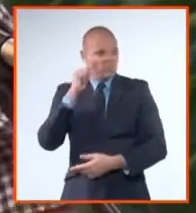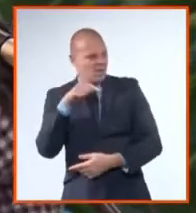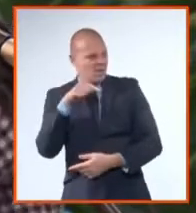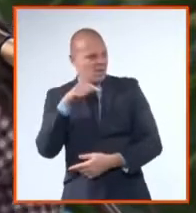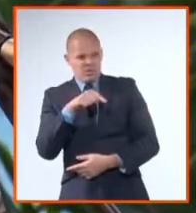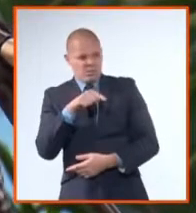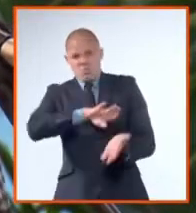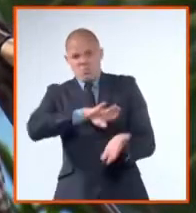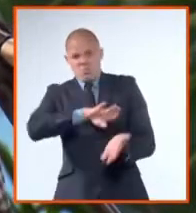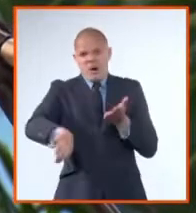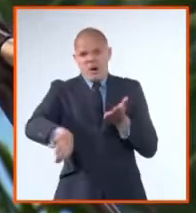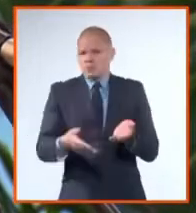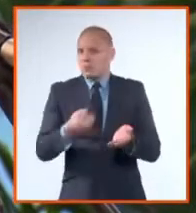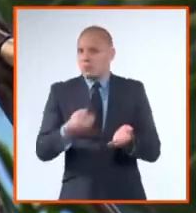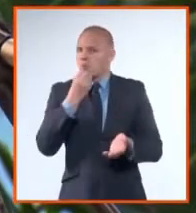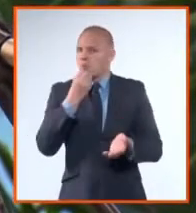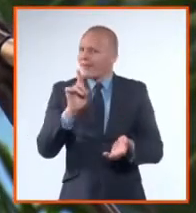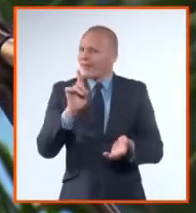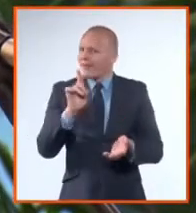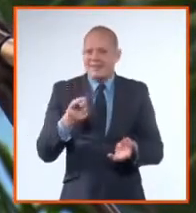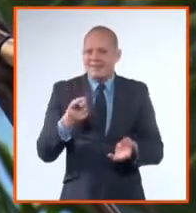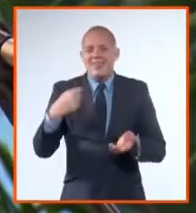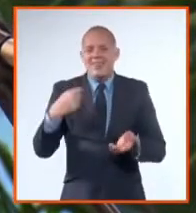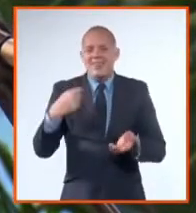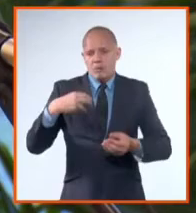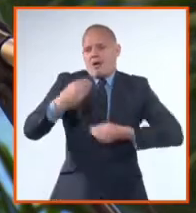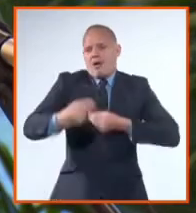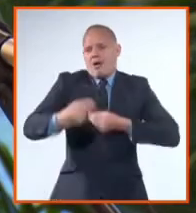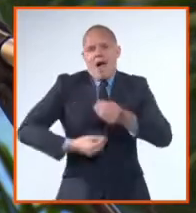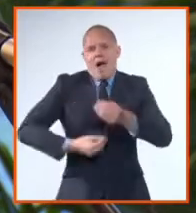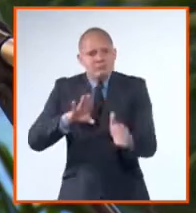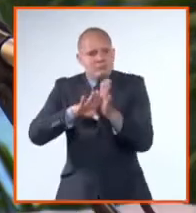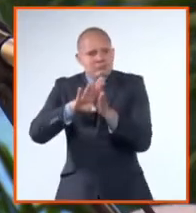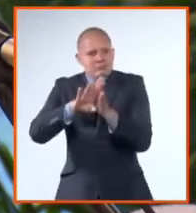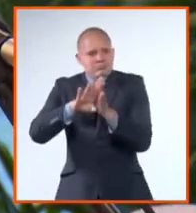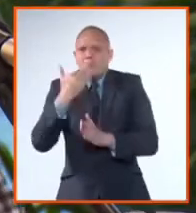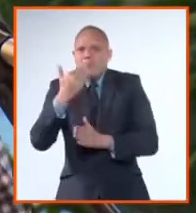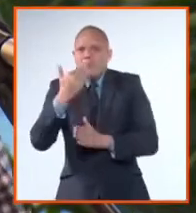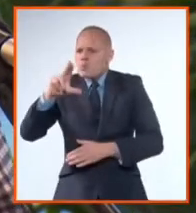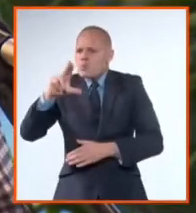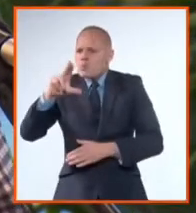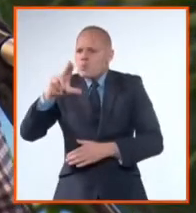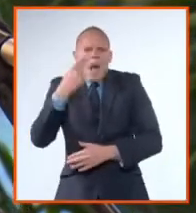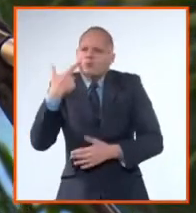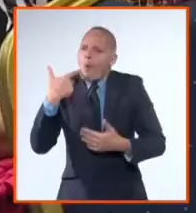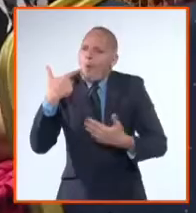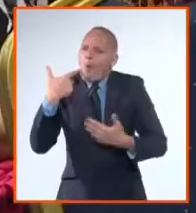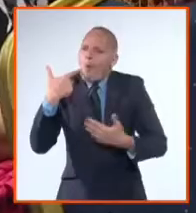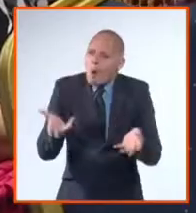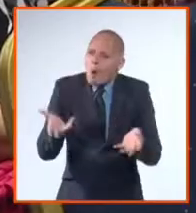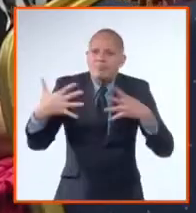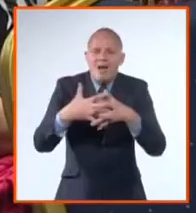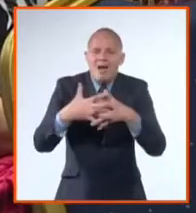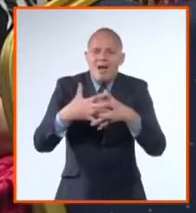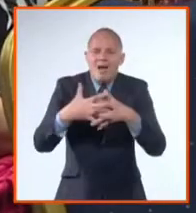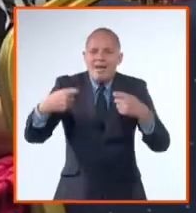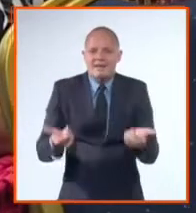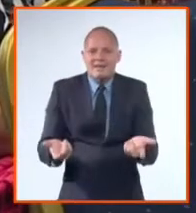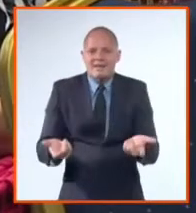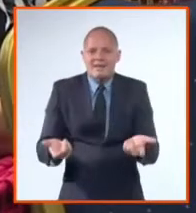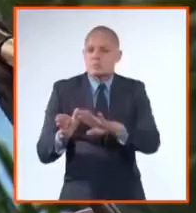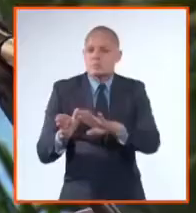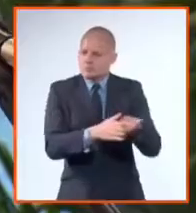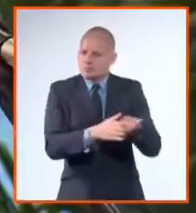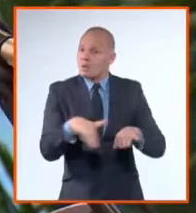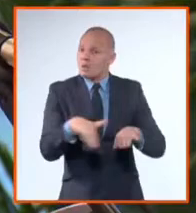renovación es intrínseca al ser humano. Igualmente podemos plantearnos el nivel de independencia que deberían tener las universidades y los